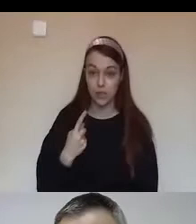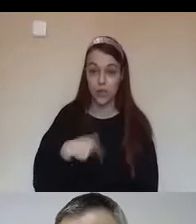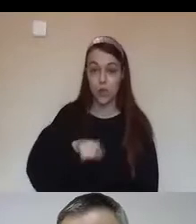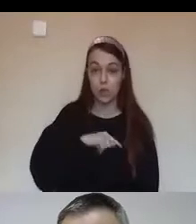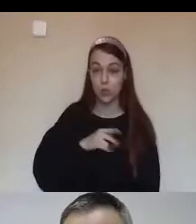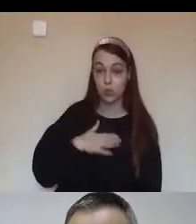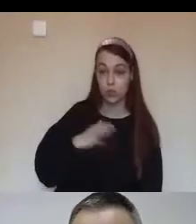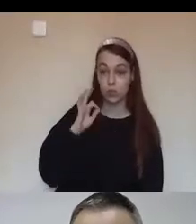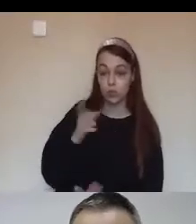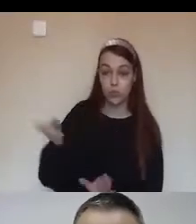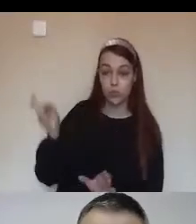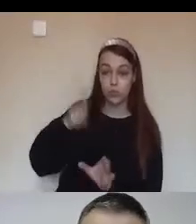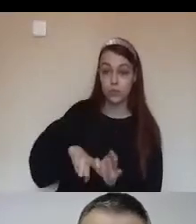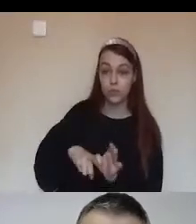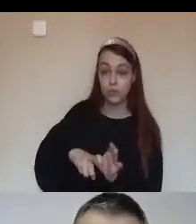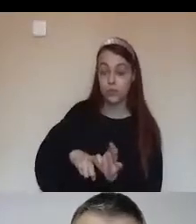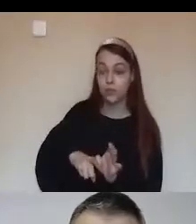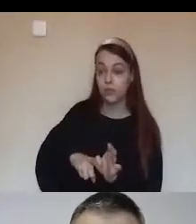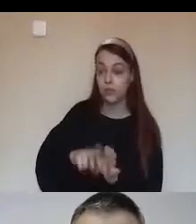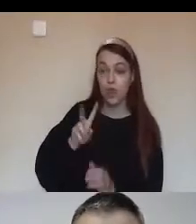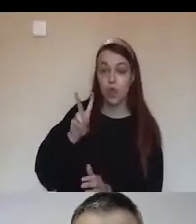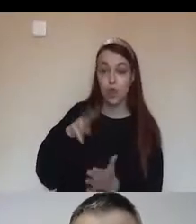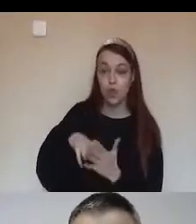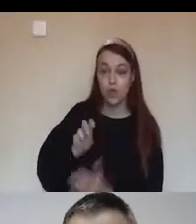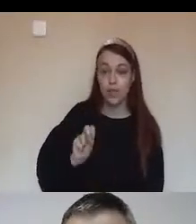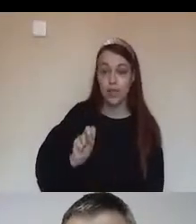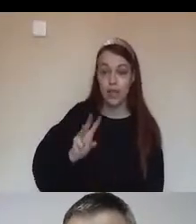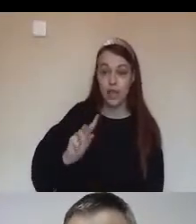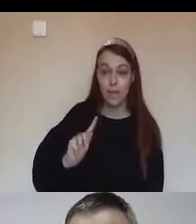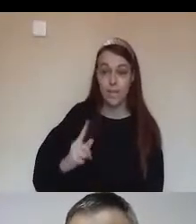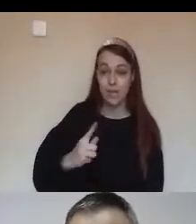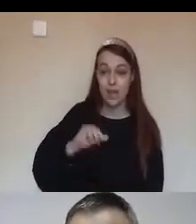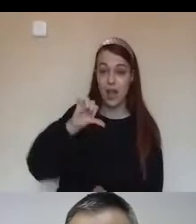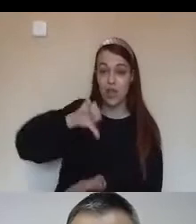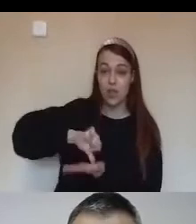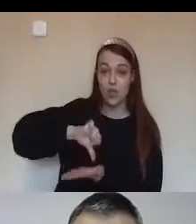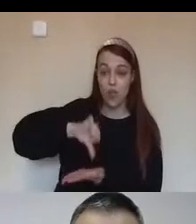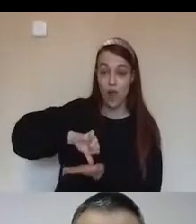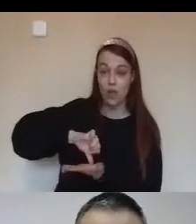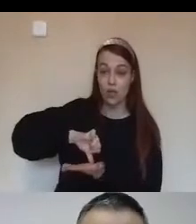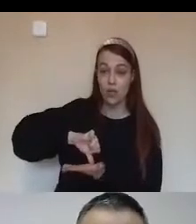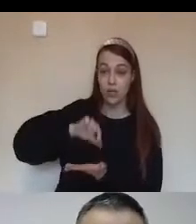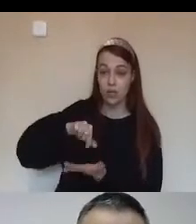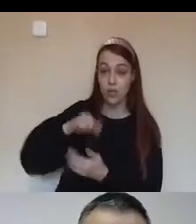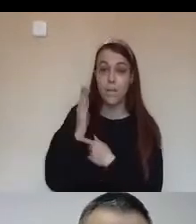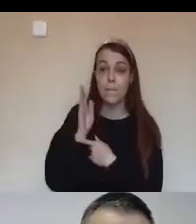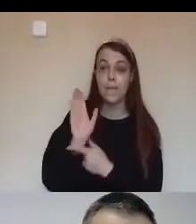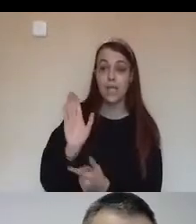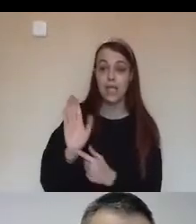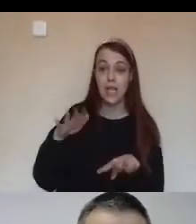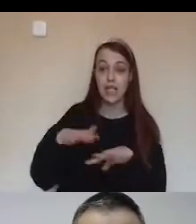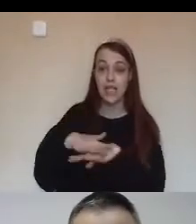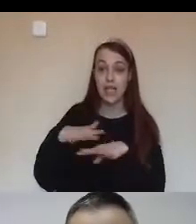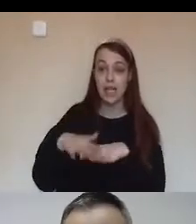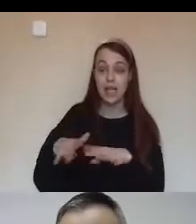pertenecemos a la... Bueno, en el 2013 fuimos la primera ciudad en la que se presentó la red de